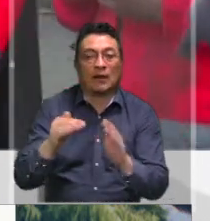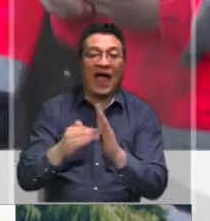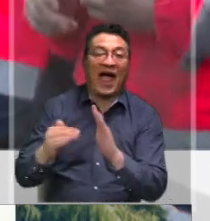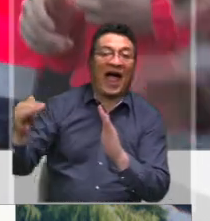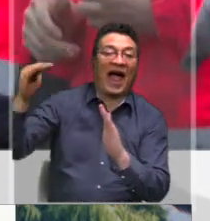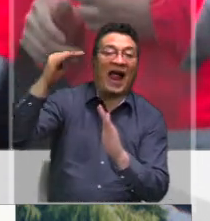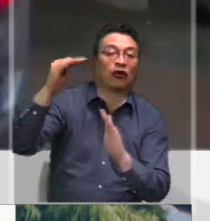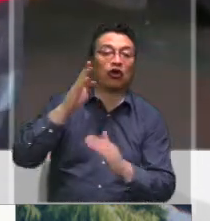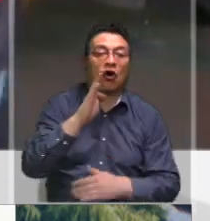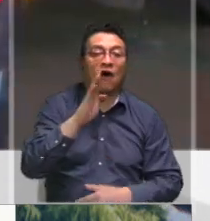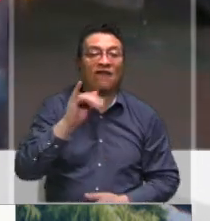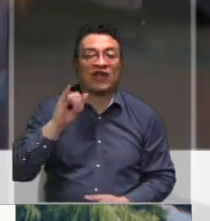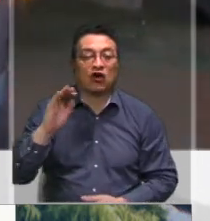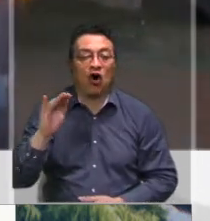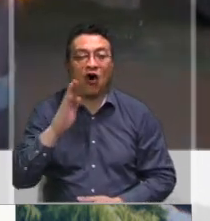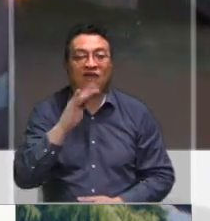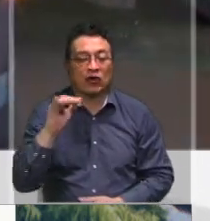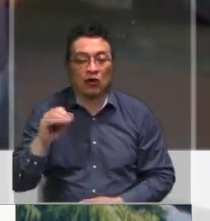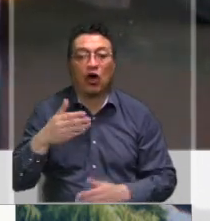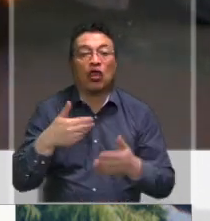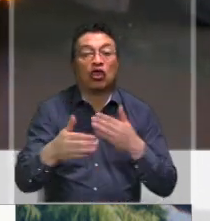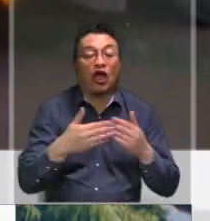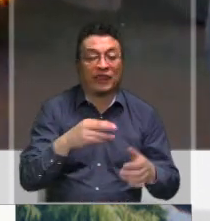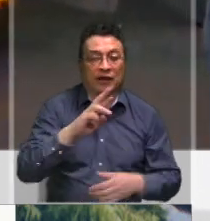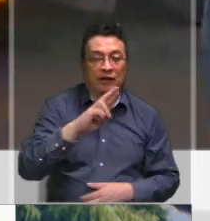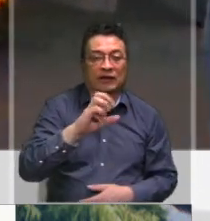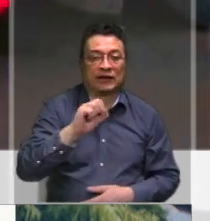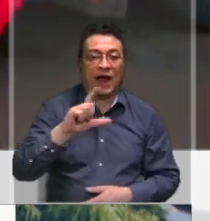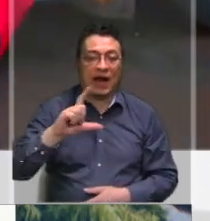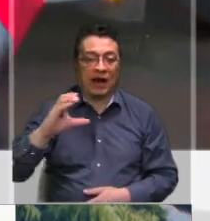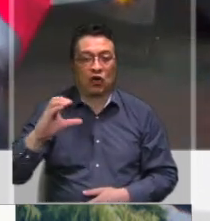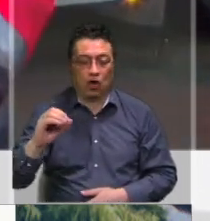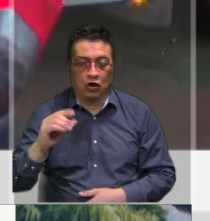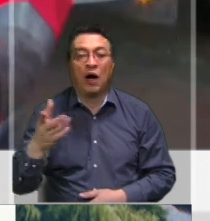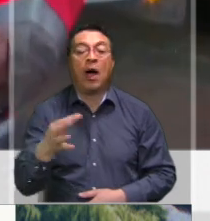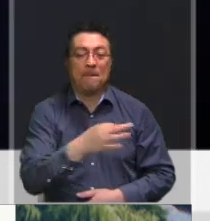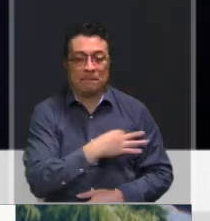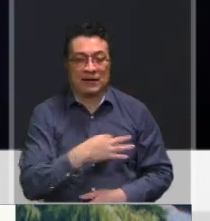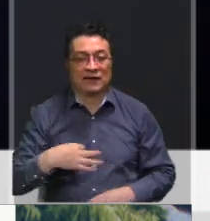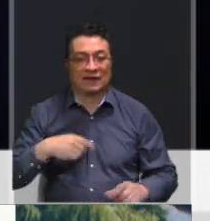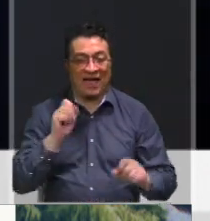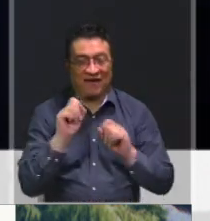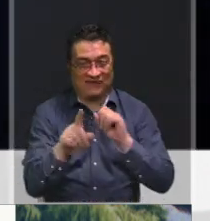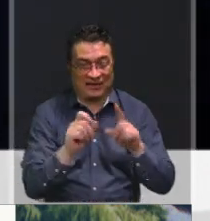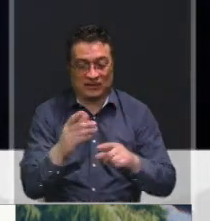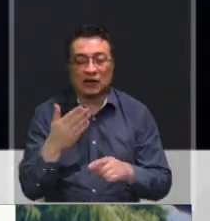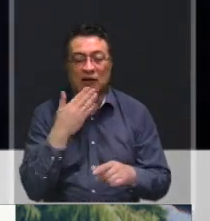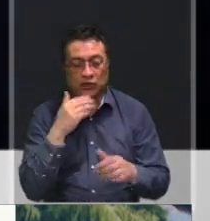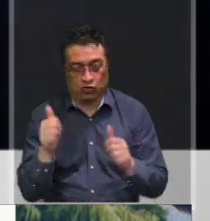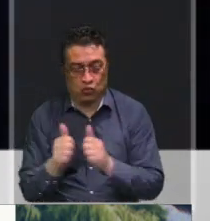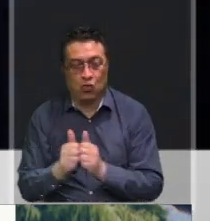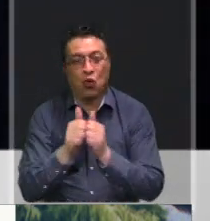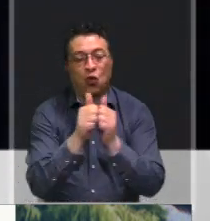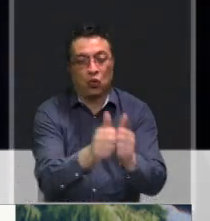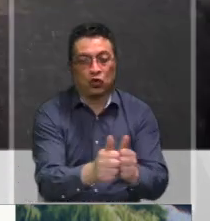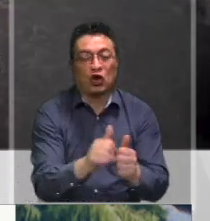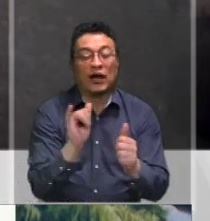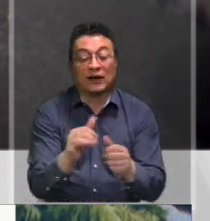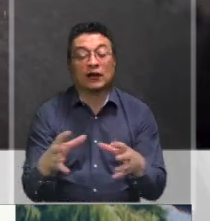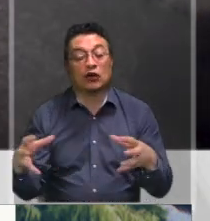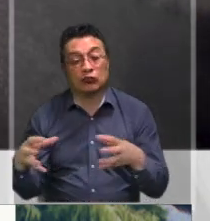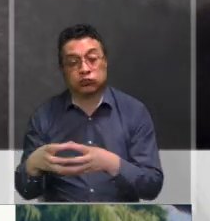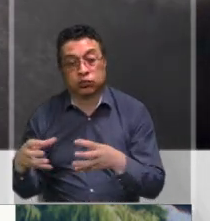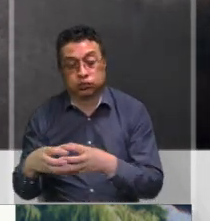Biobío, hasta la localidad de Ralco. También lo hizo la ministra de Defensa, Maya Fernández, y una comitiva